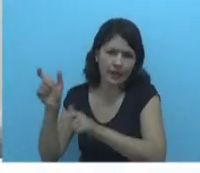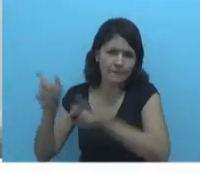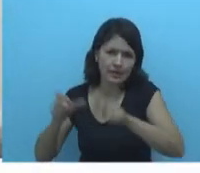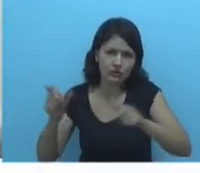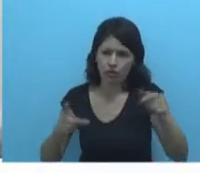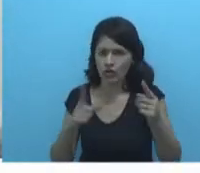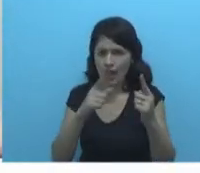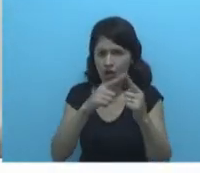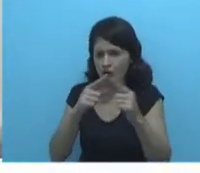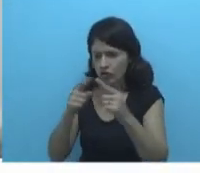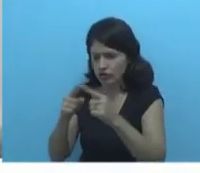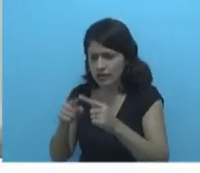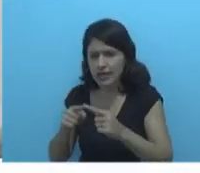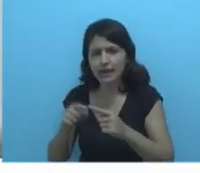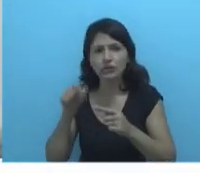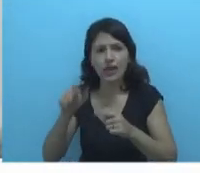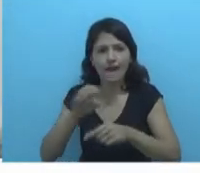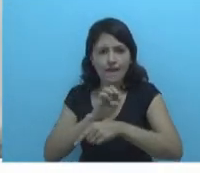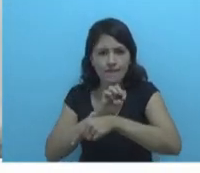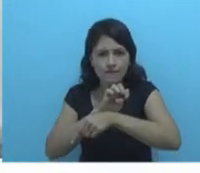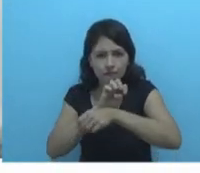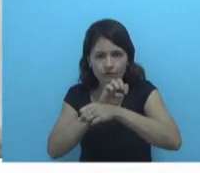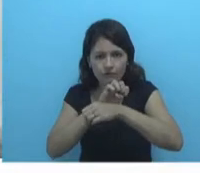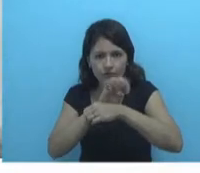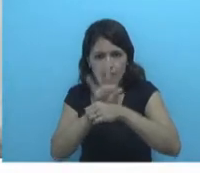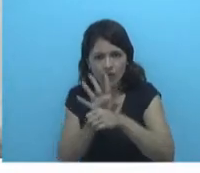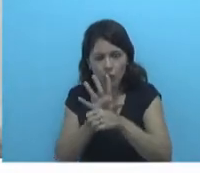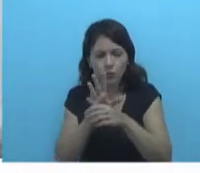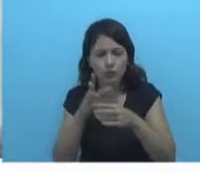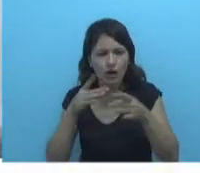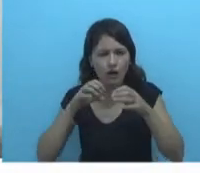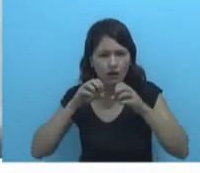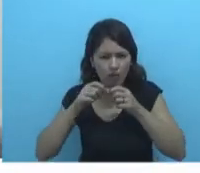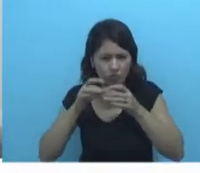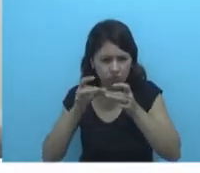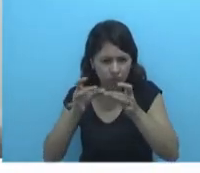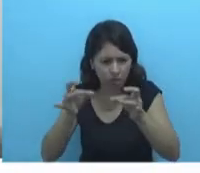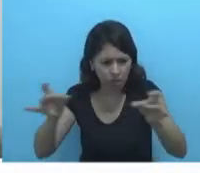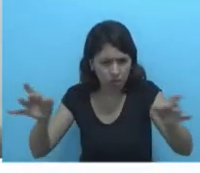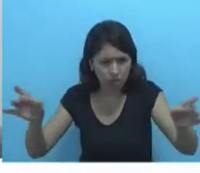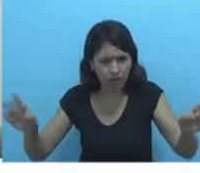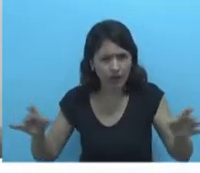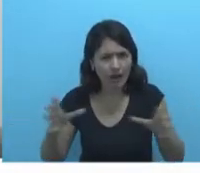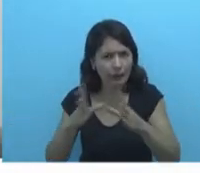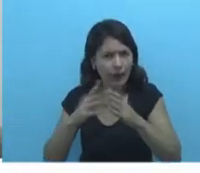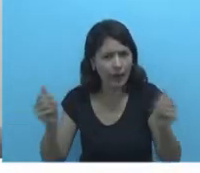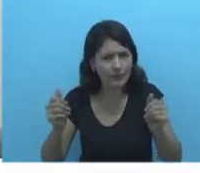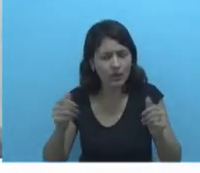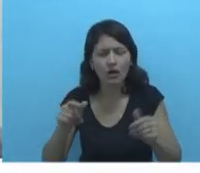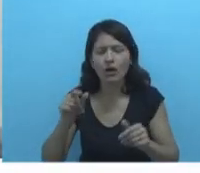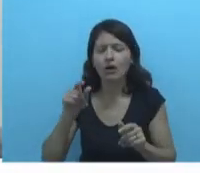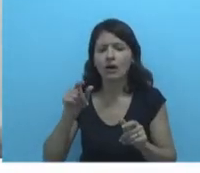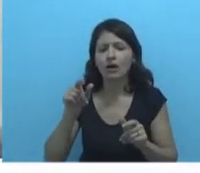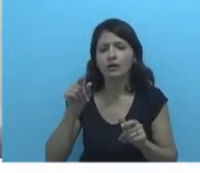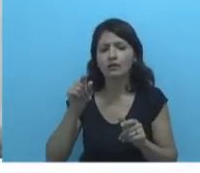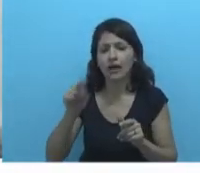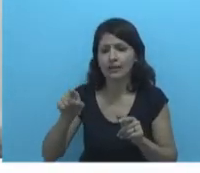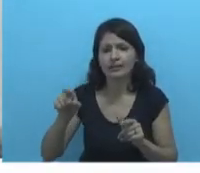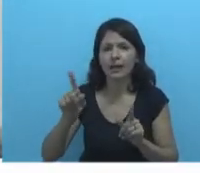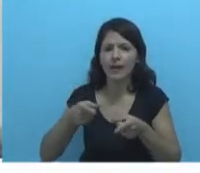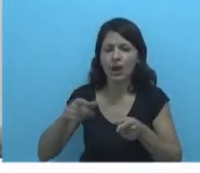diseminar muchísimo más rápido la enfermedad, además de ser una zona en la que